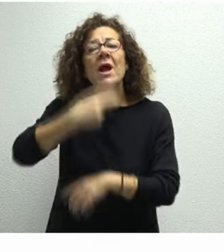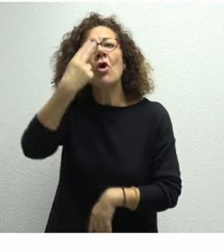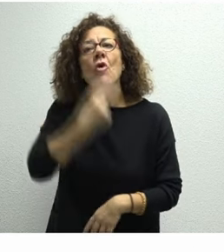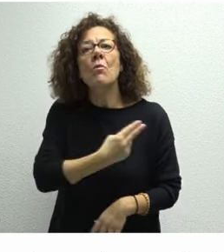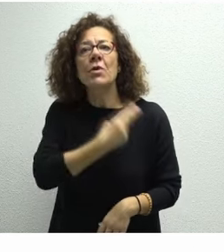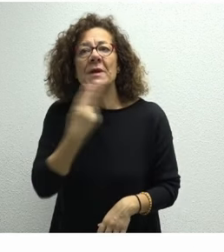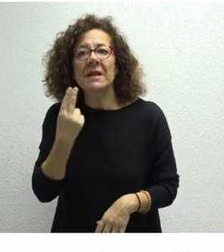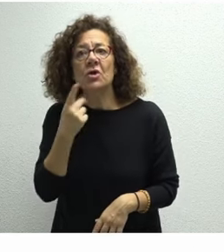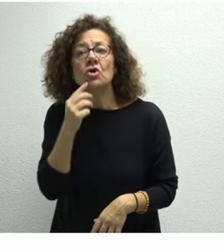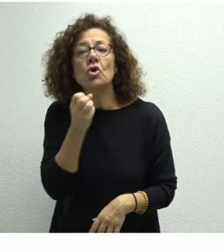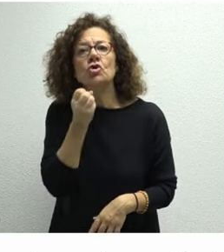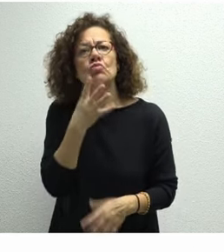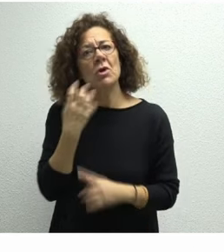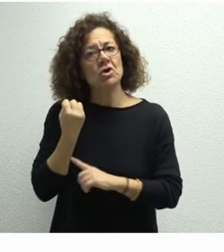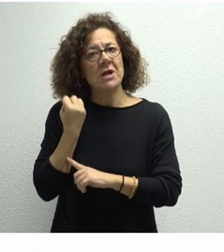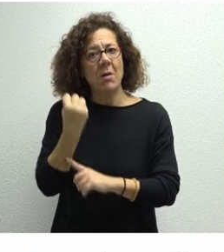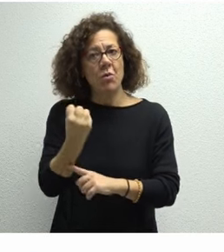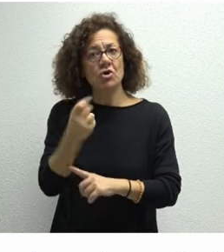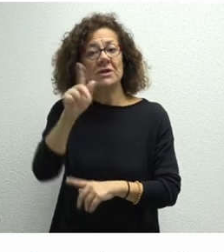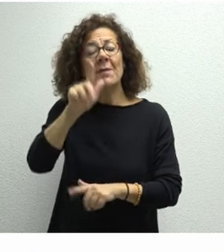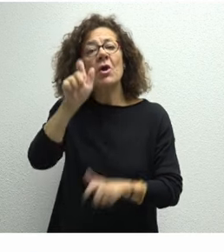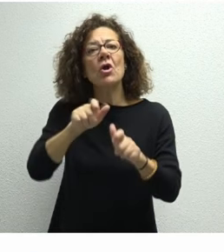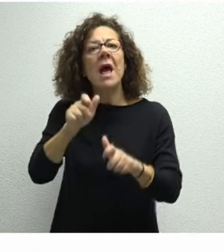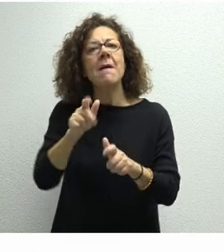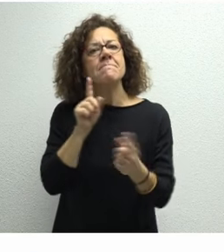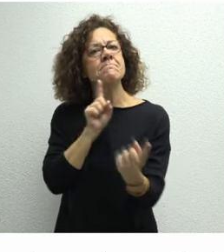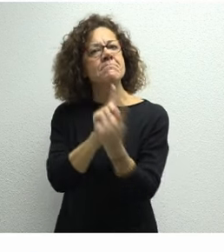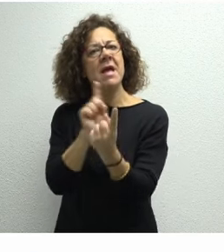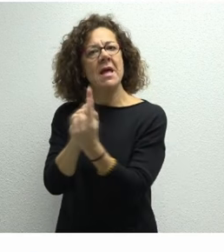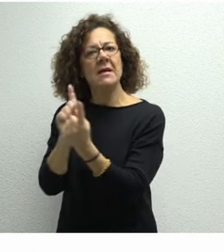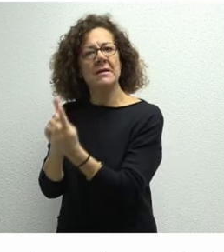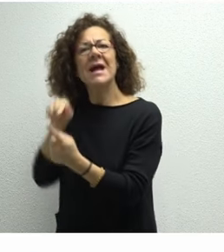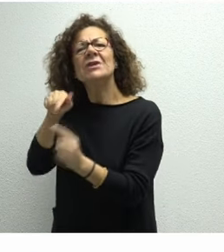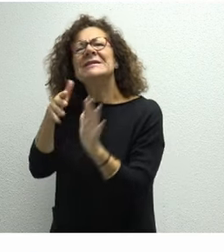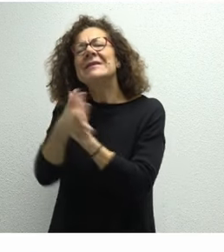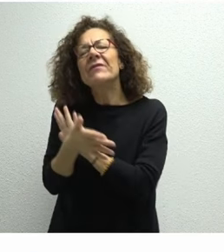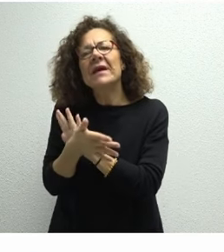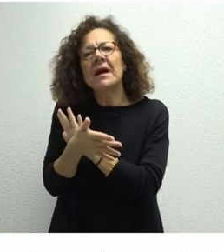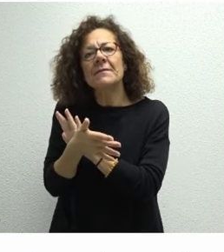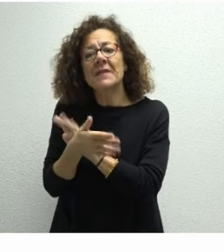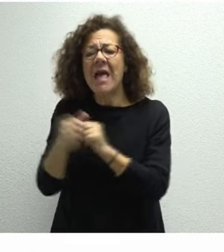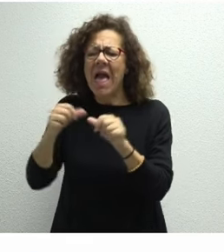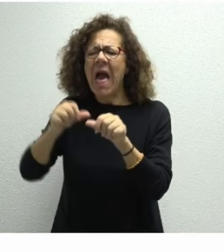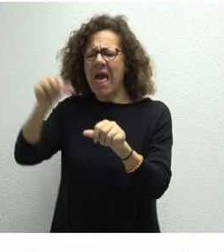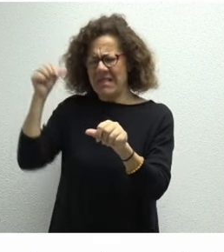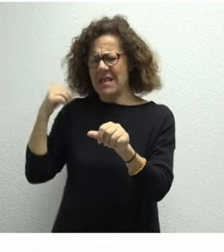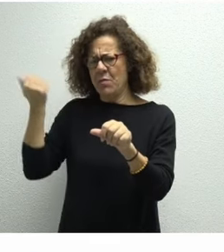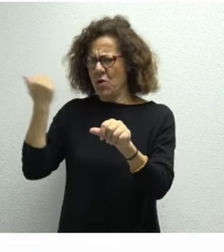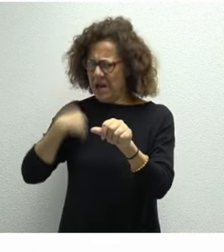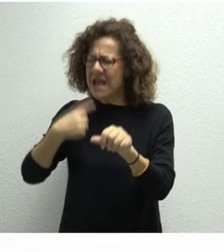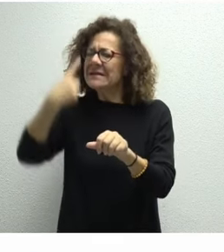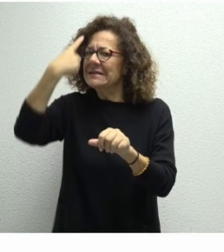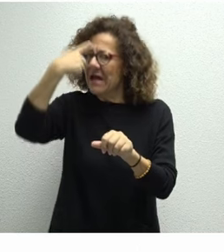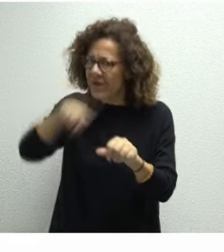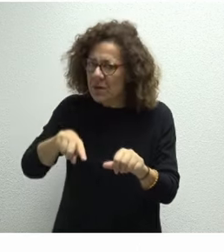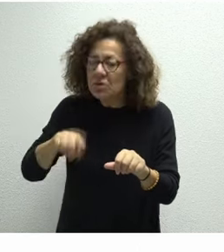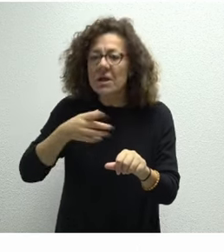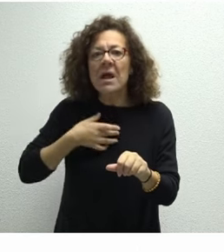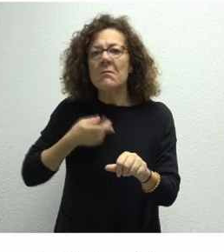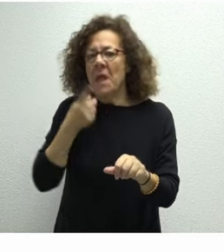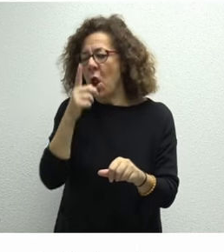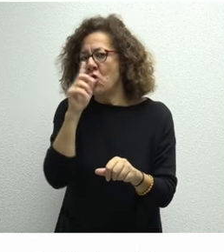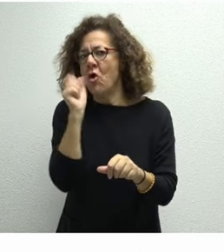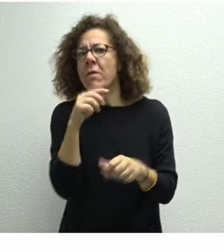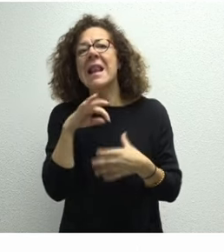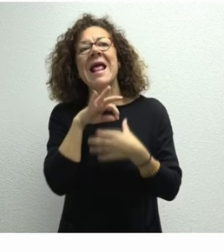con con los buenos apoyos y con la personalización esto significa que hace mucho tiempo ya que fuimos conscientes de que no nos sirve